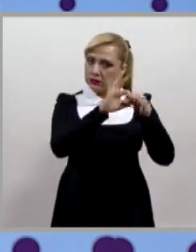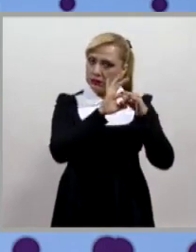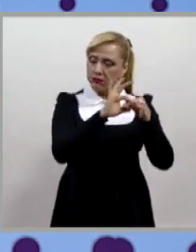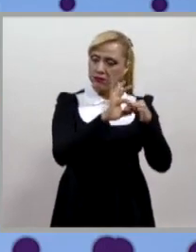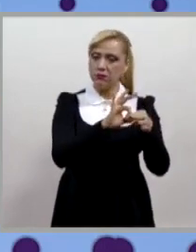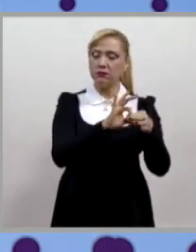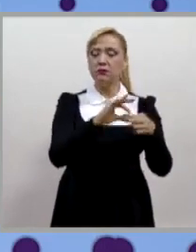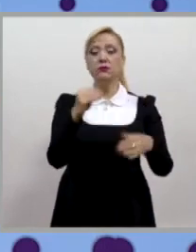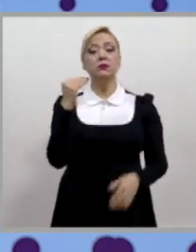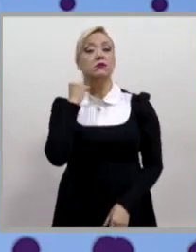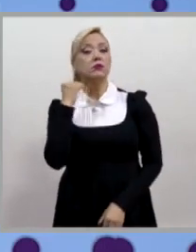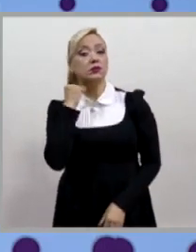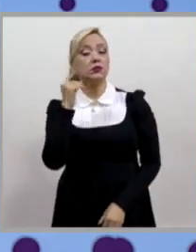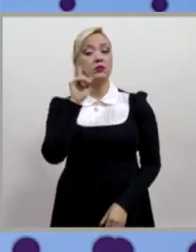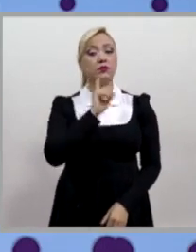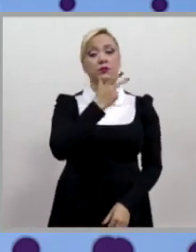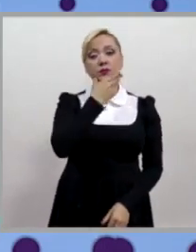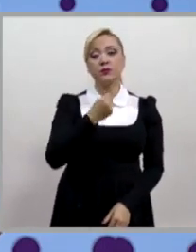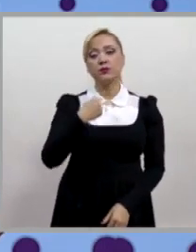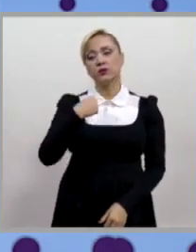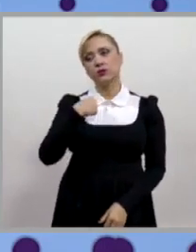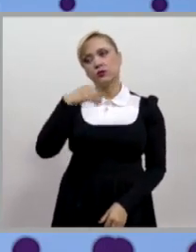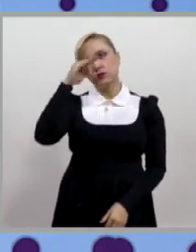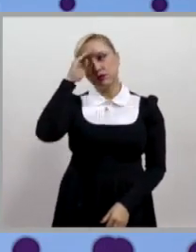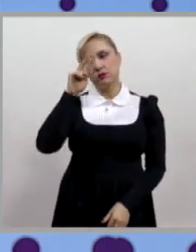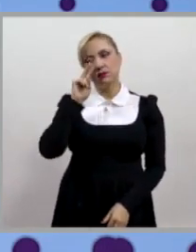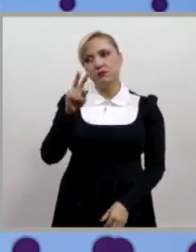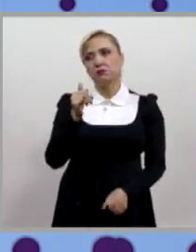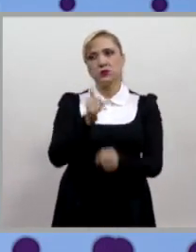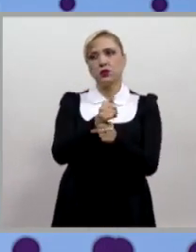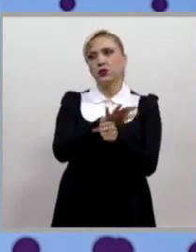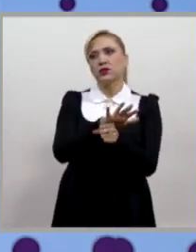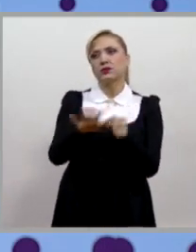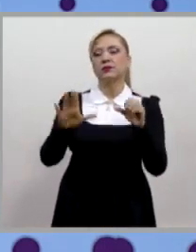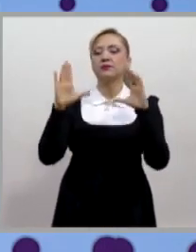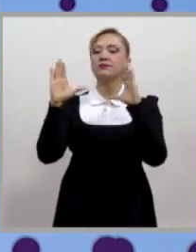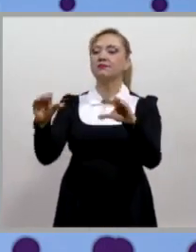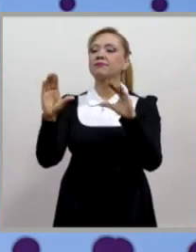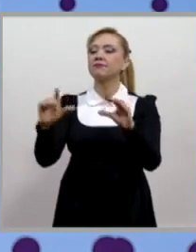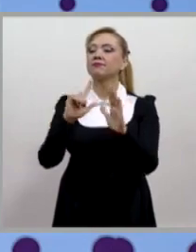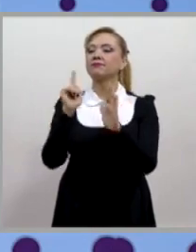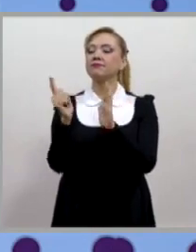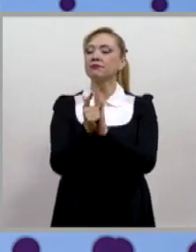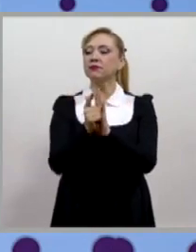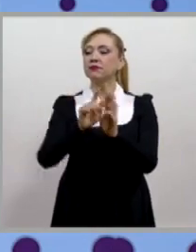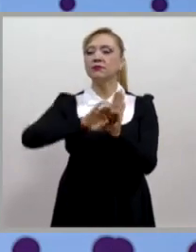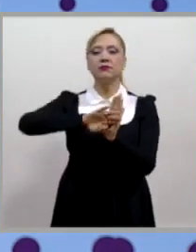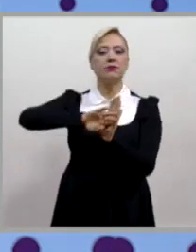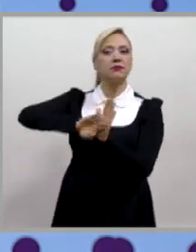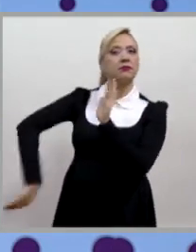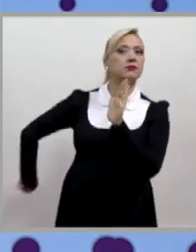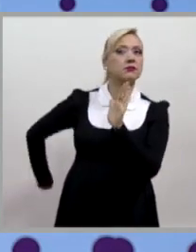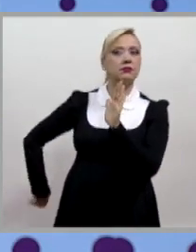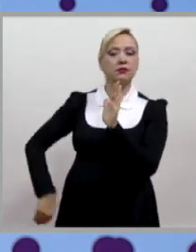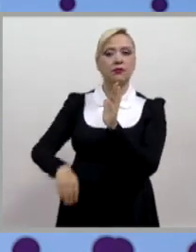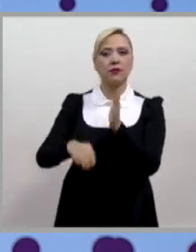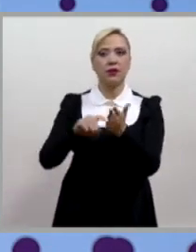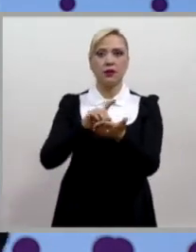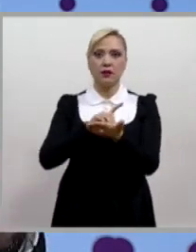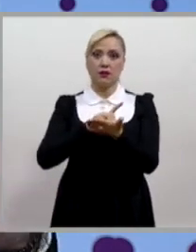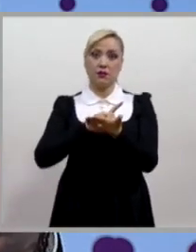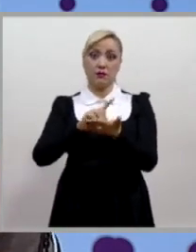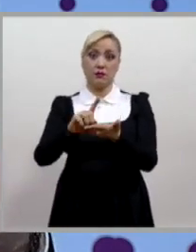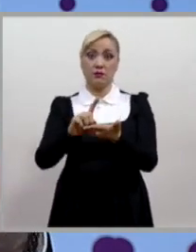las abogados y abogados, pues no entendería yo hoy en día la formación del derecho que no sea con base o a partir de la comprensión